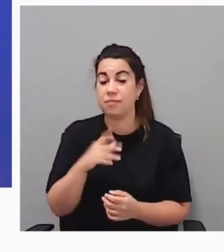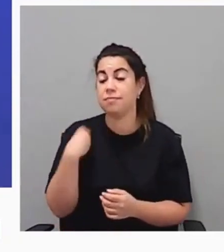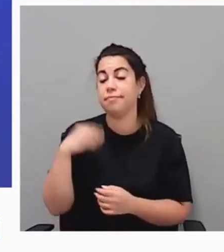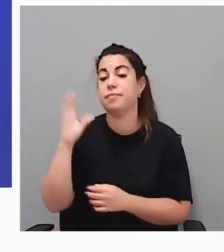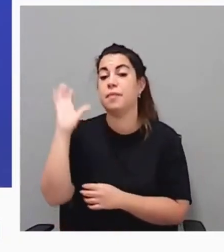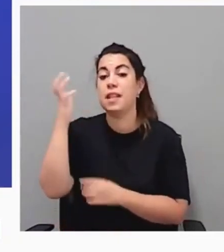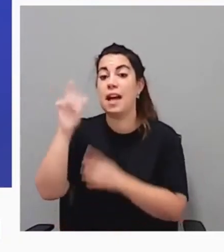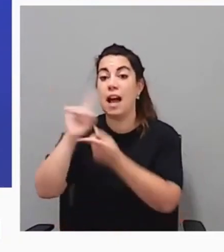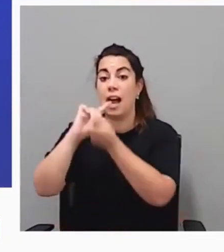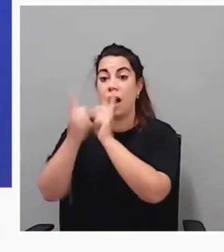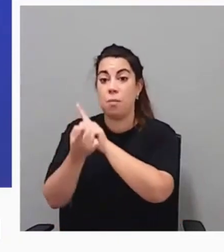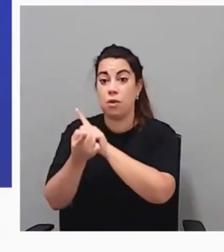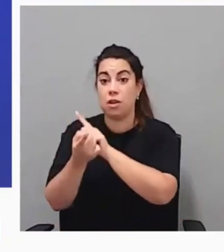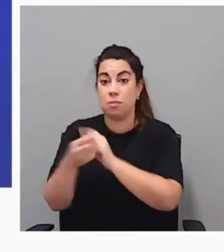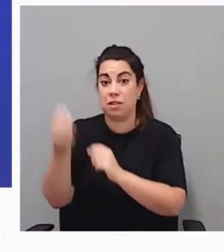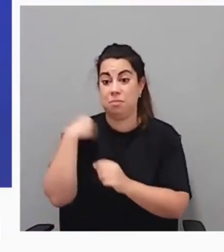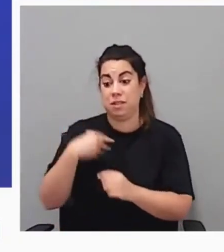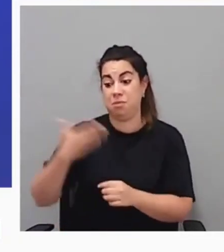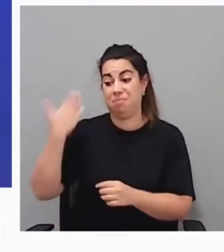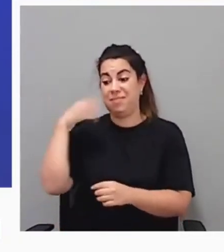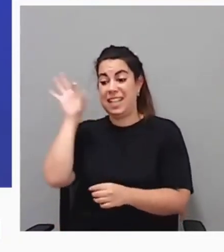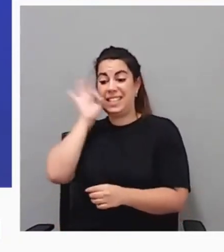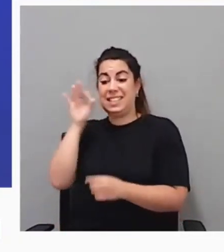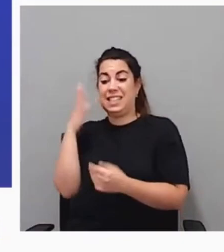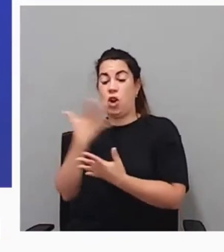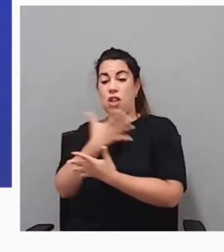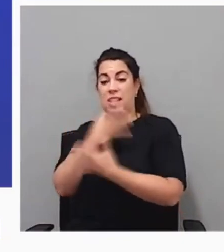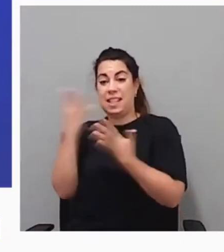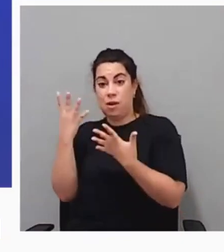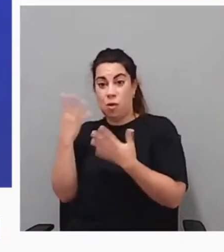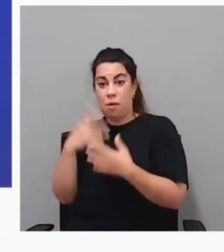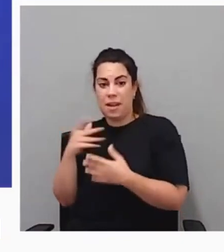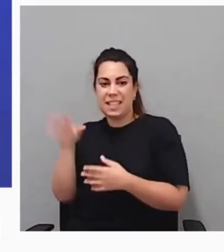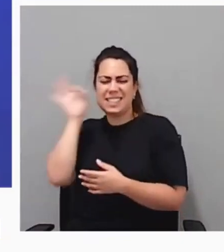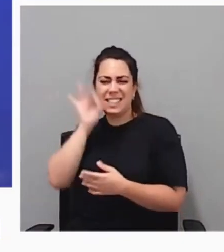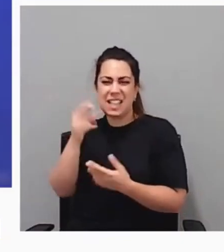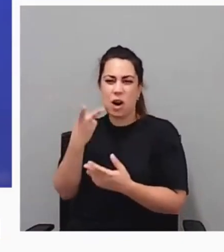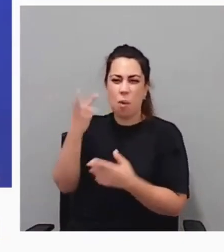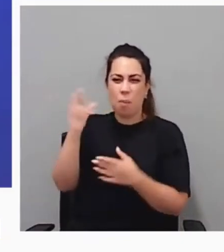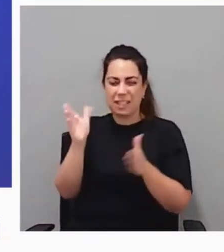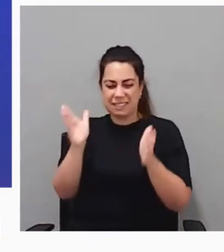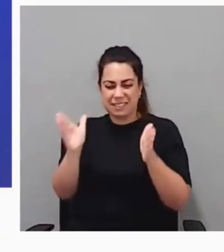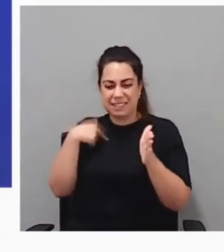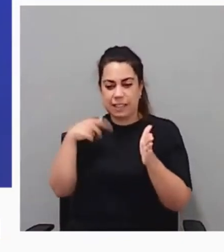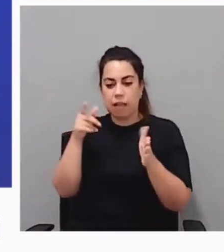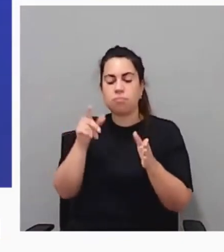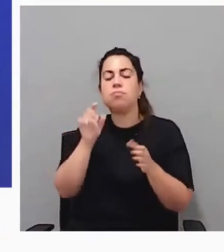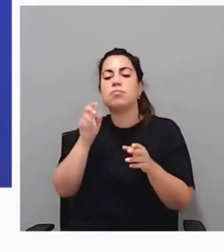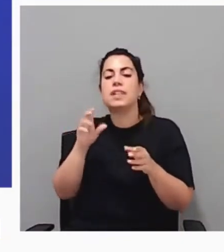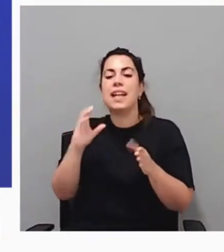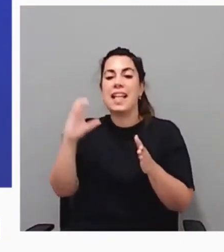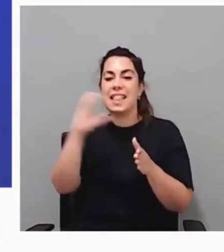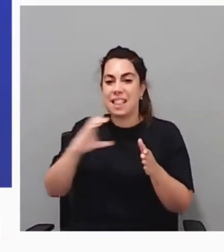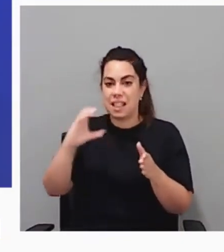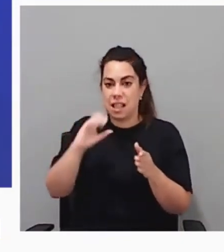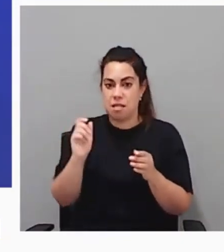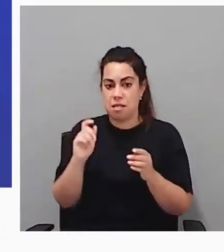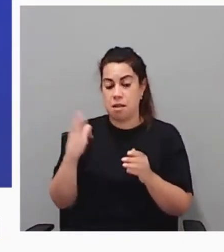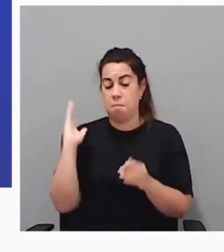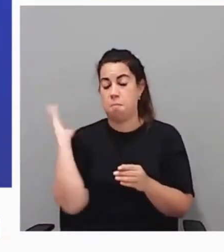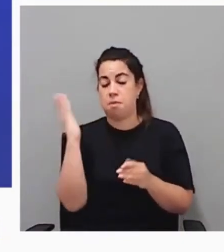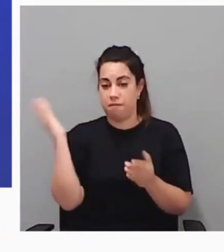por los desarrollos científicos del siglo XIX y XX. Uno de los problemas y los retos más importantes es lograr que la